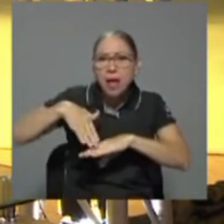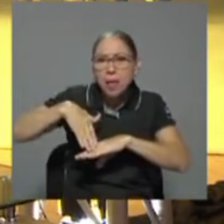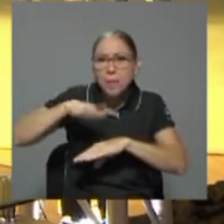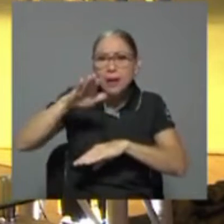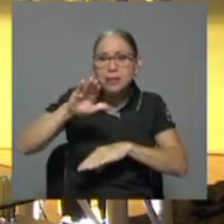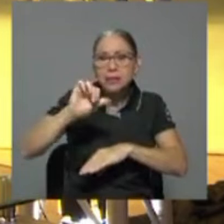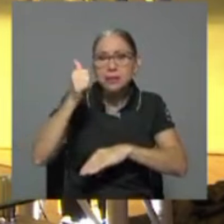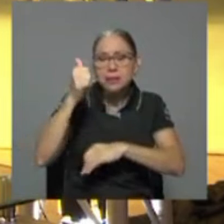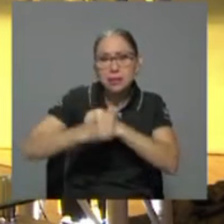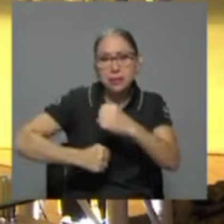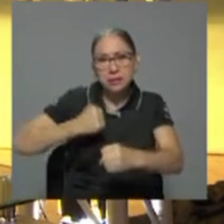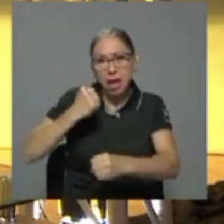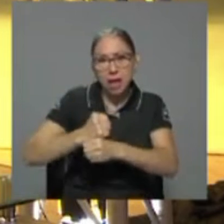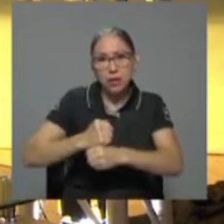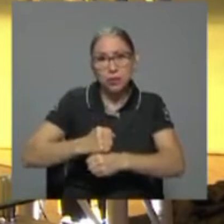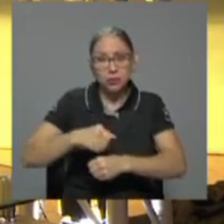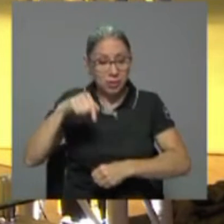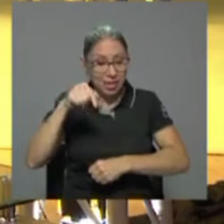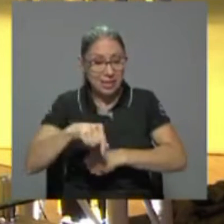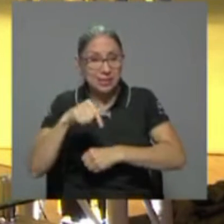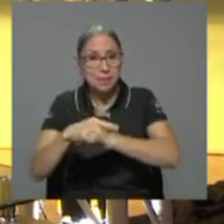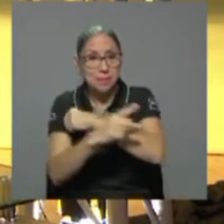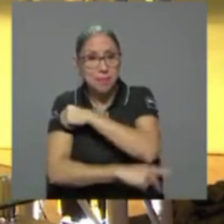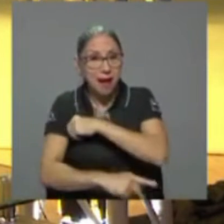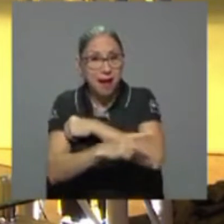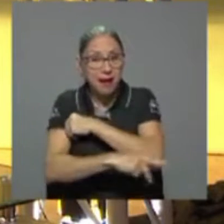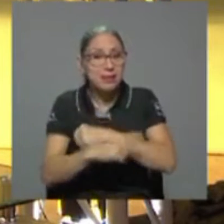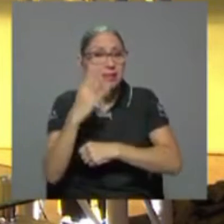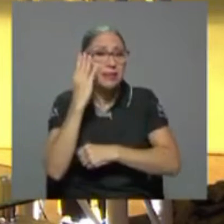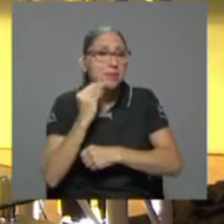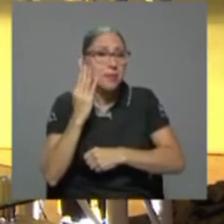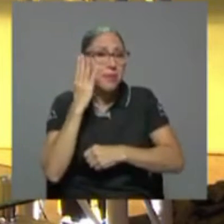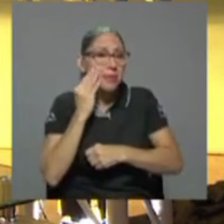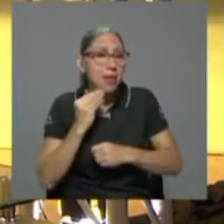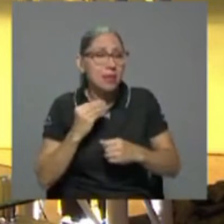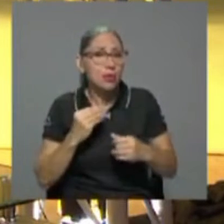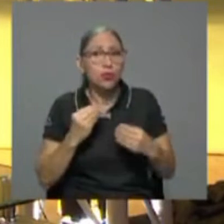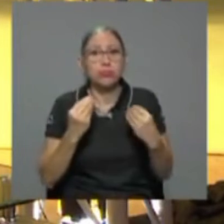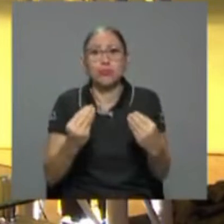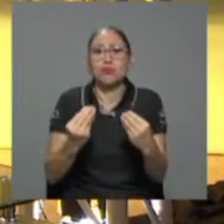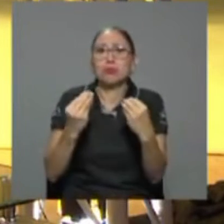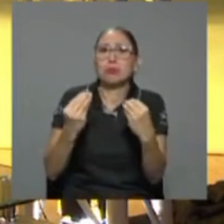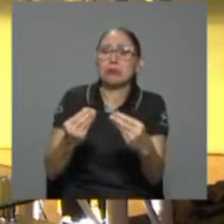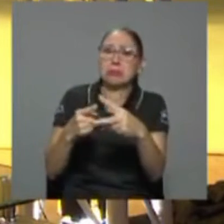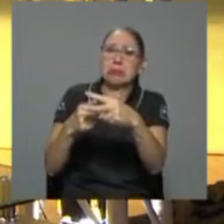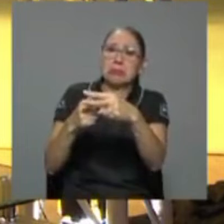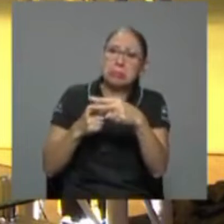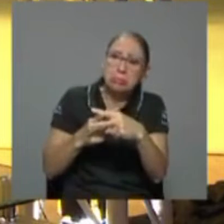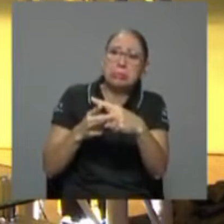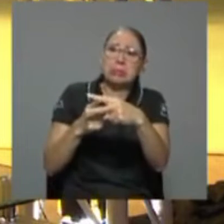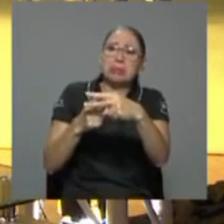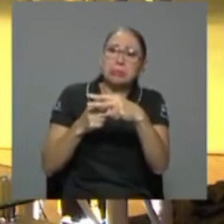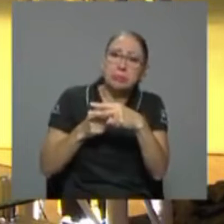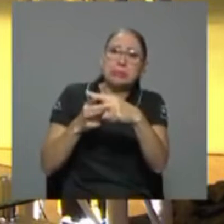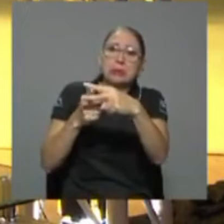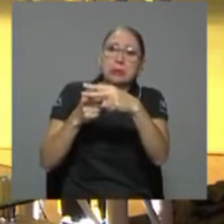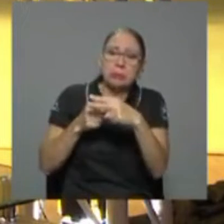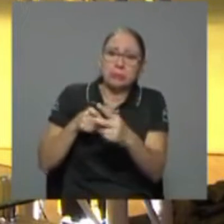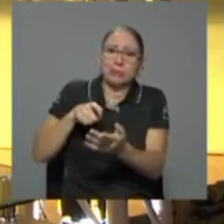años este país estuvo experimentando un nivel de endeudamiento creciente, ¿verdad?, y fue hasta el